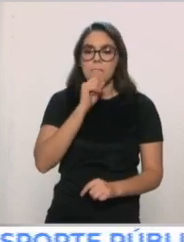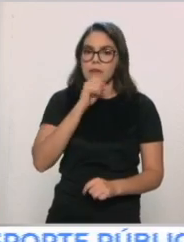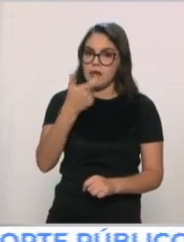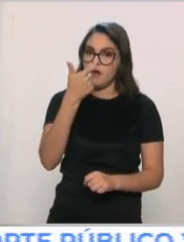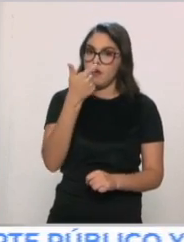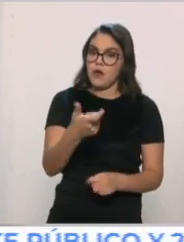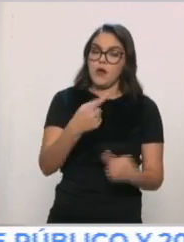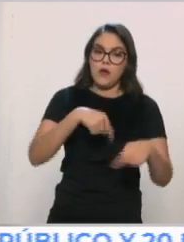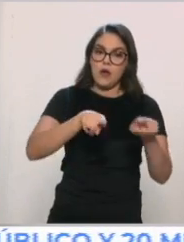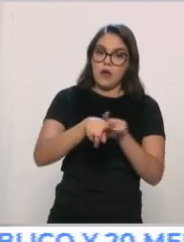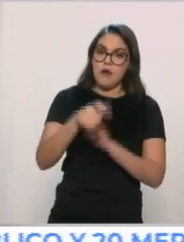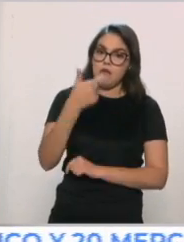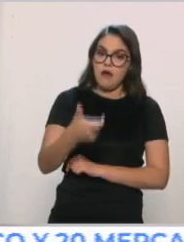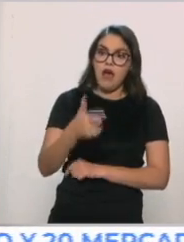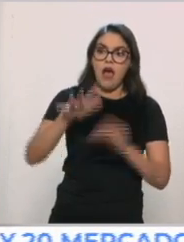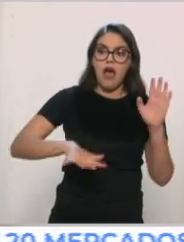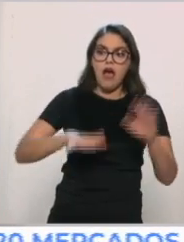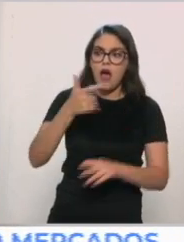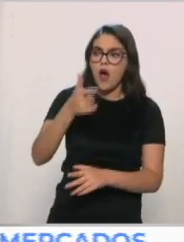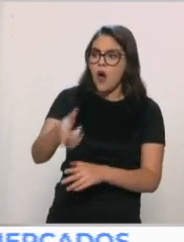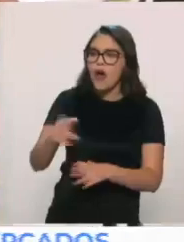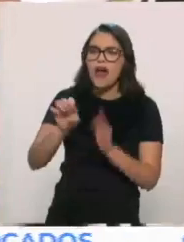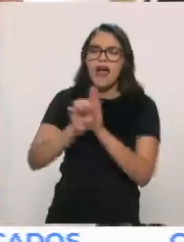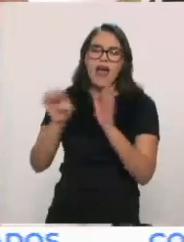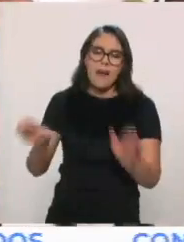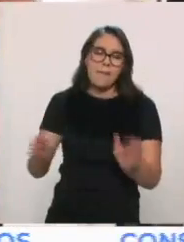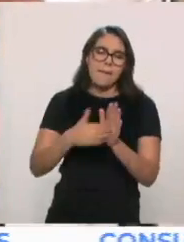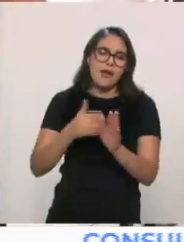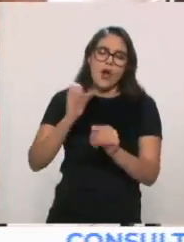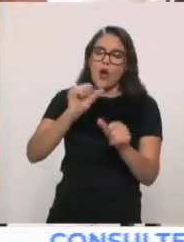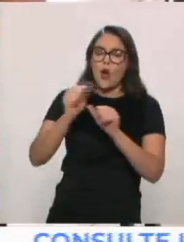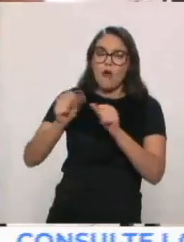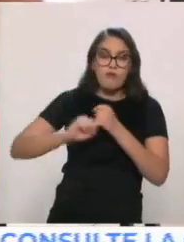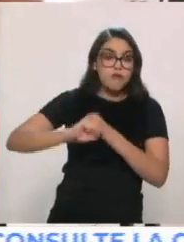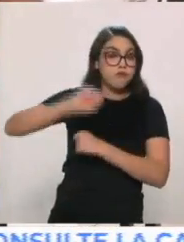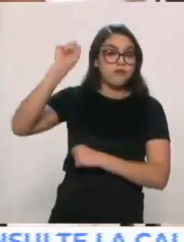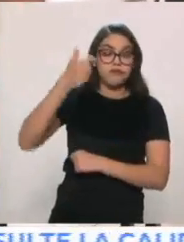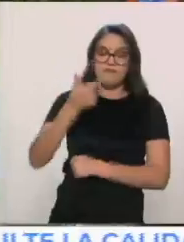evitar que suba cualquier tipo de producto. Enrique Muñiz, 21 Noticias.